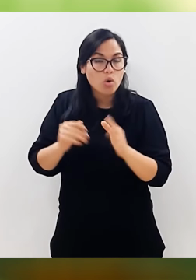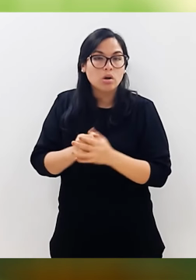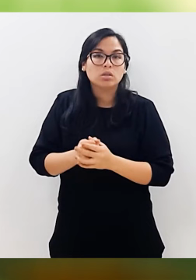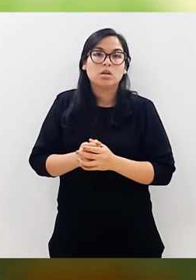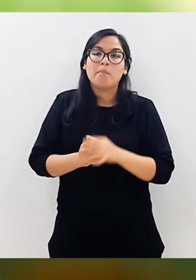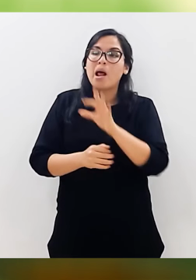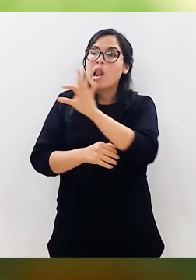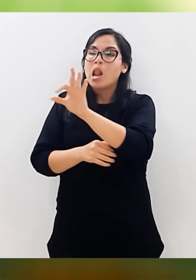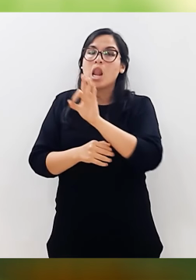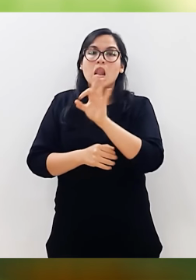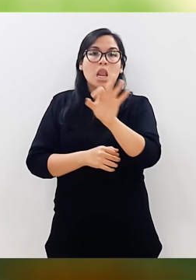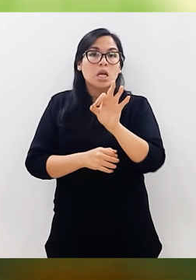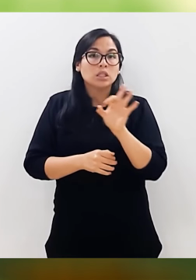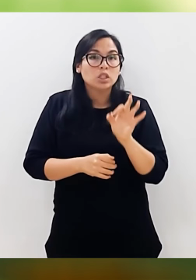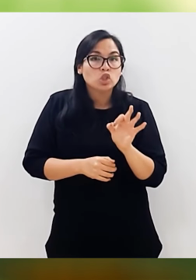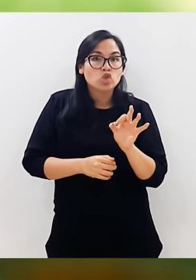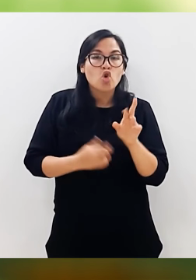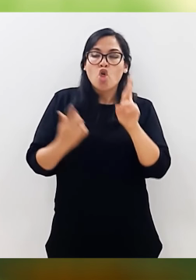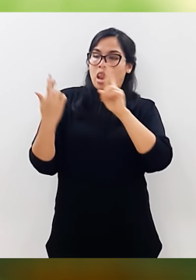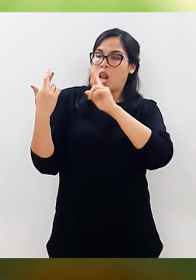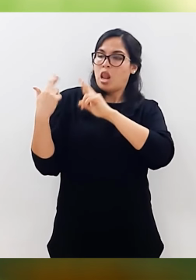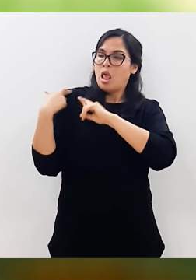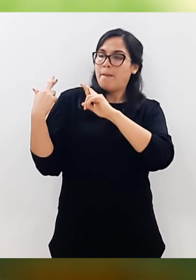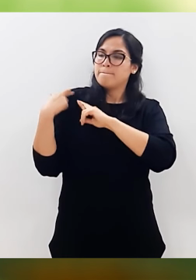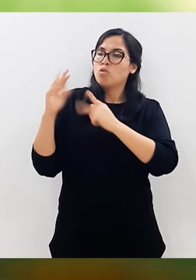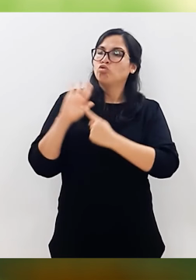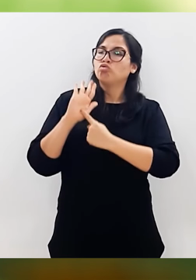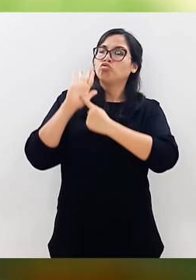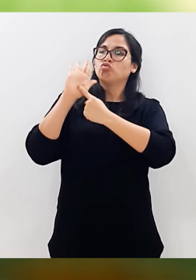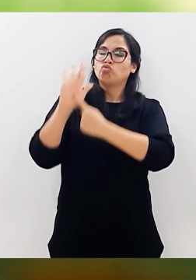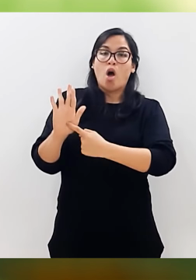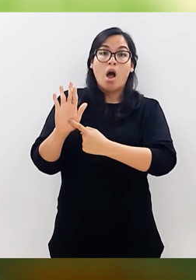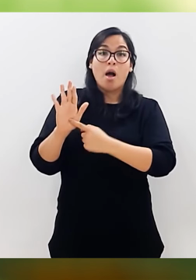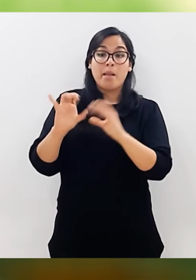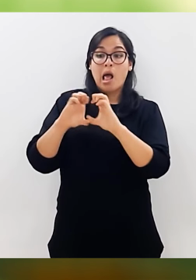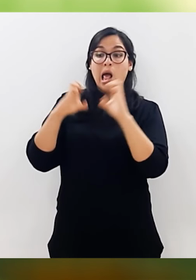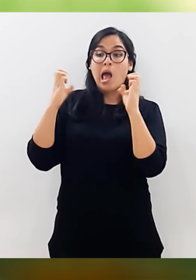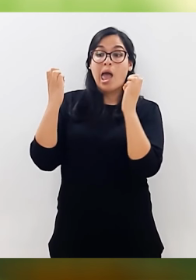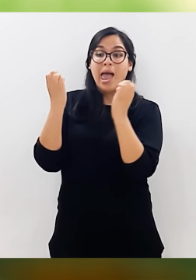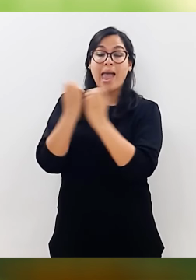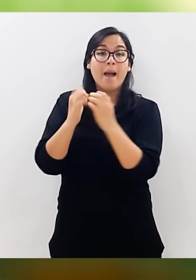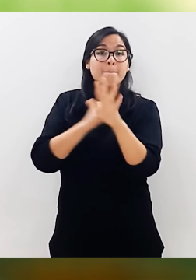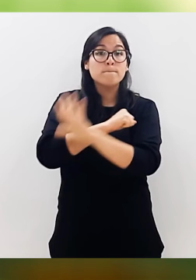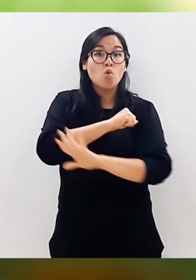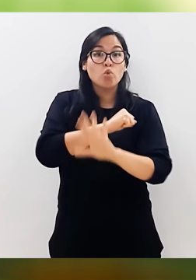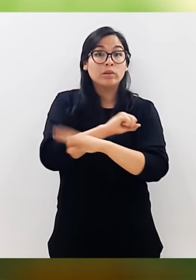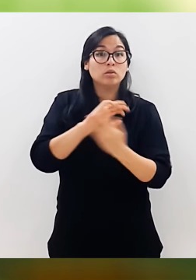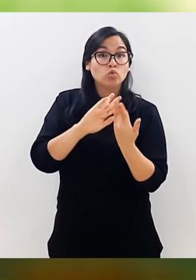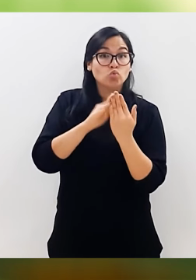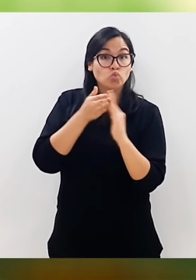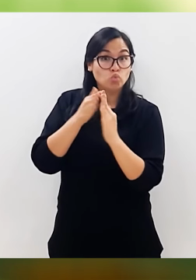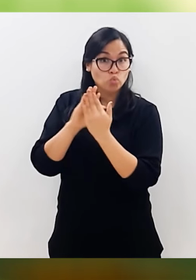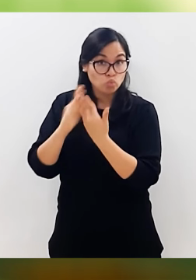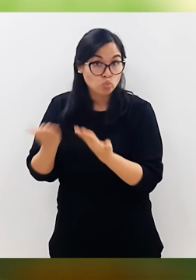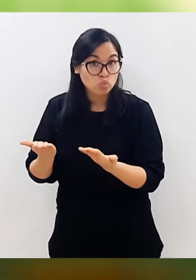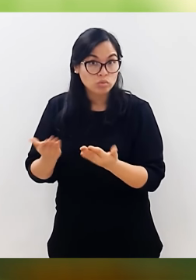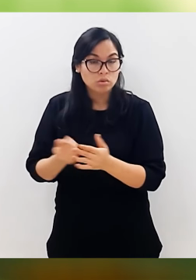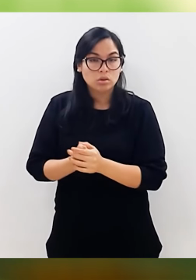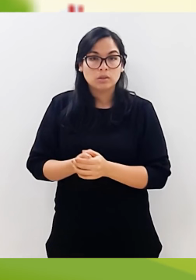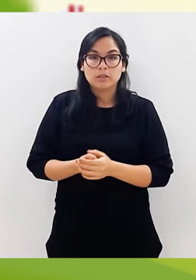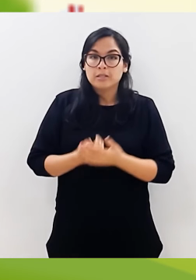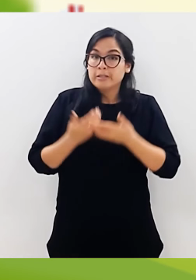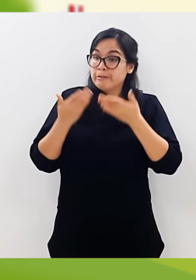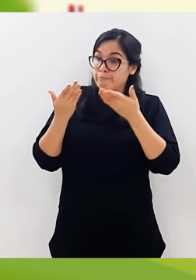para la elección de los representantes del equipo de protección comunitaria.